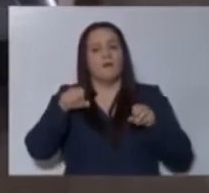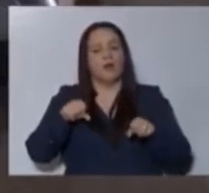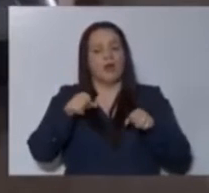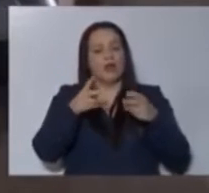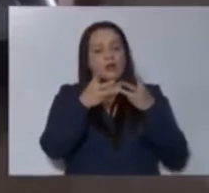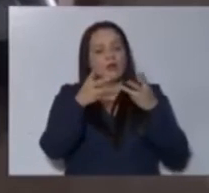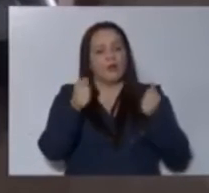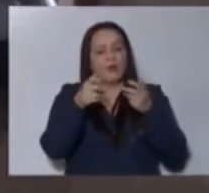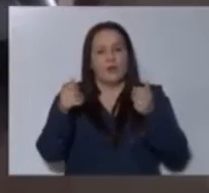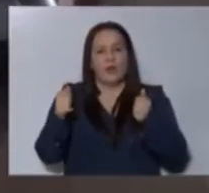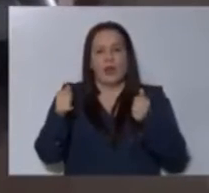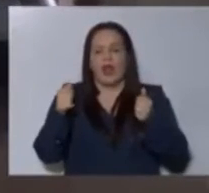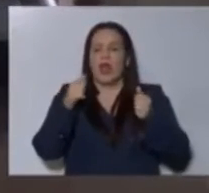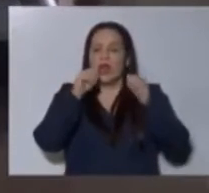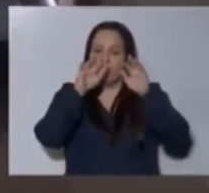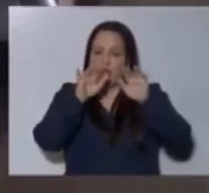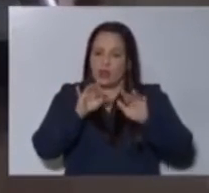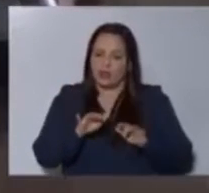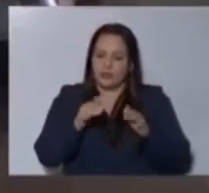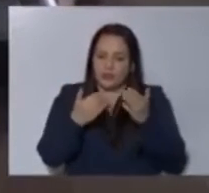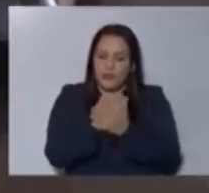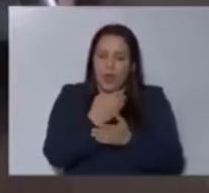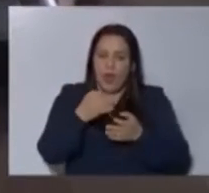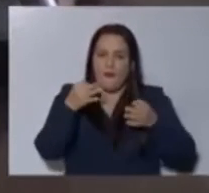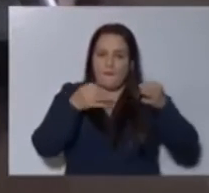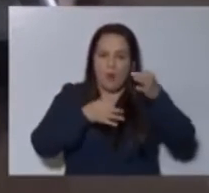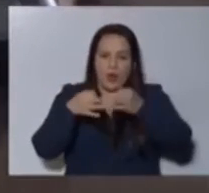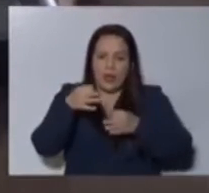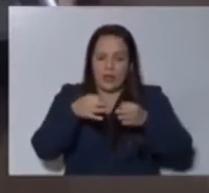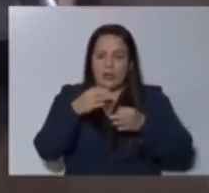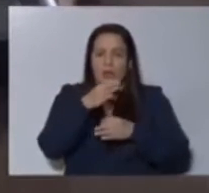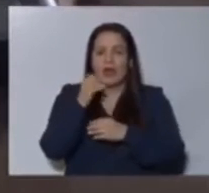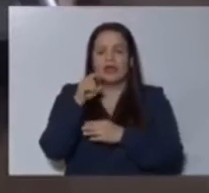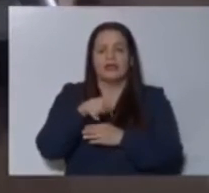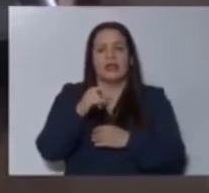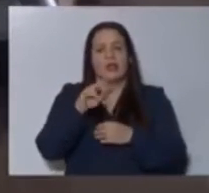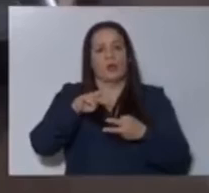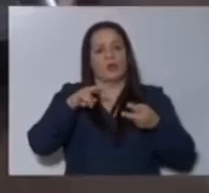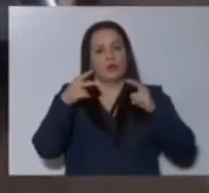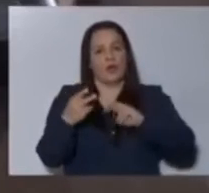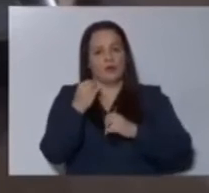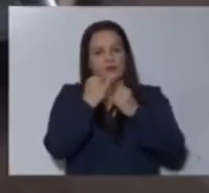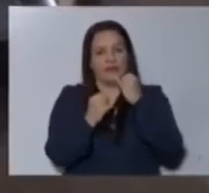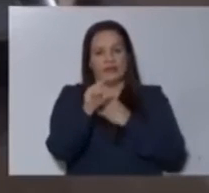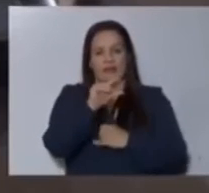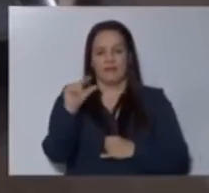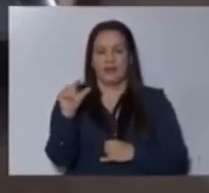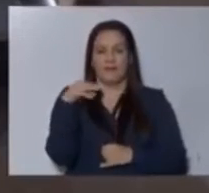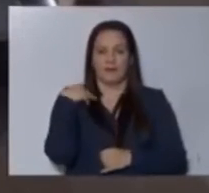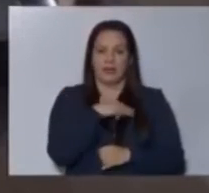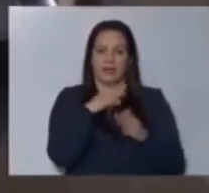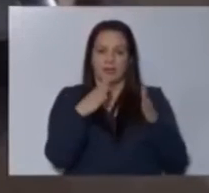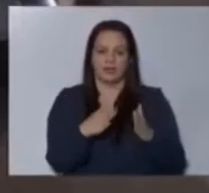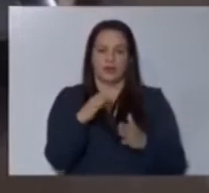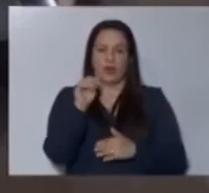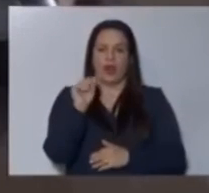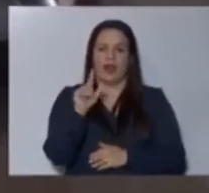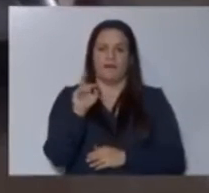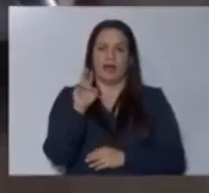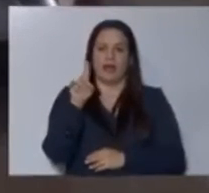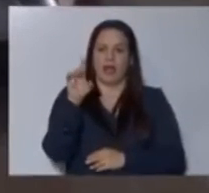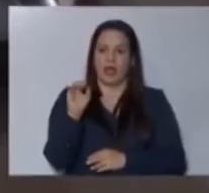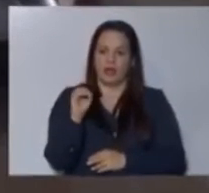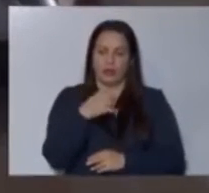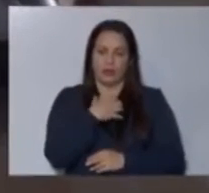nuevas moléculas. Por el contrario, tuvimos el fin de semana un mensaje del ministro Alvarado renegando de la estrategia de